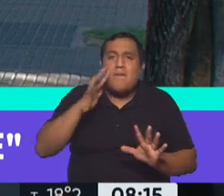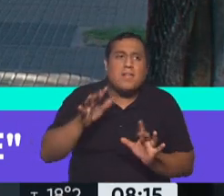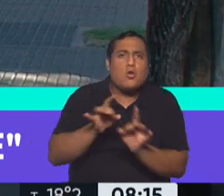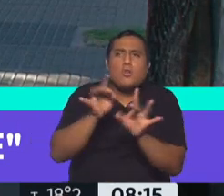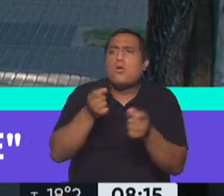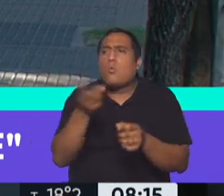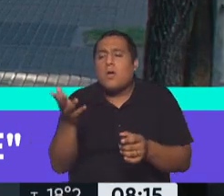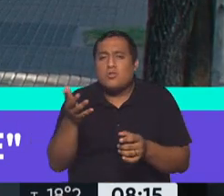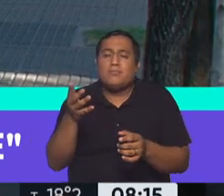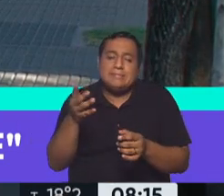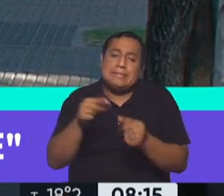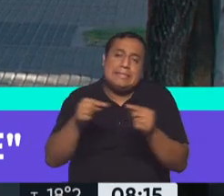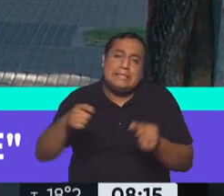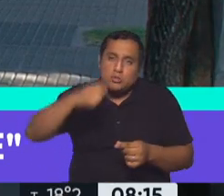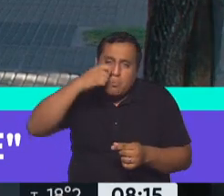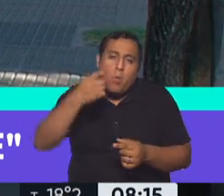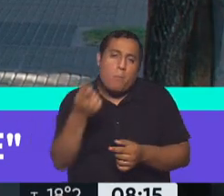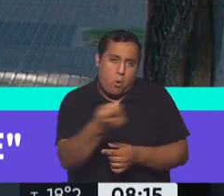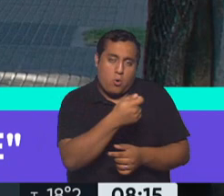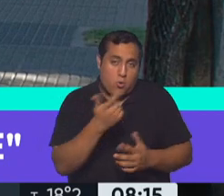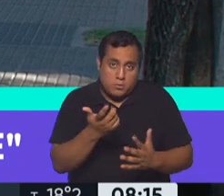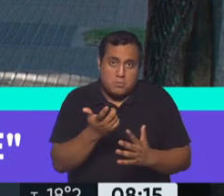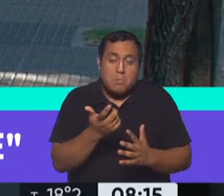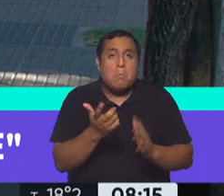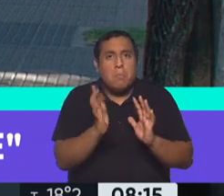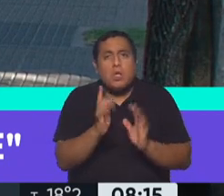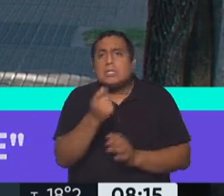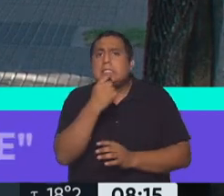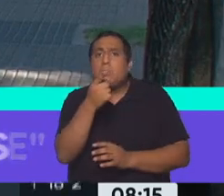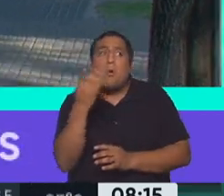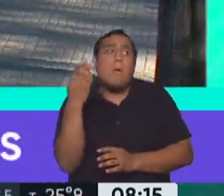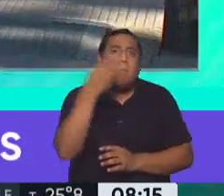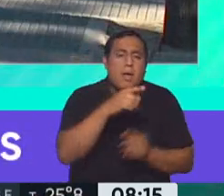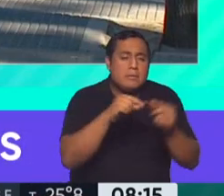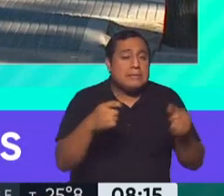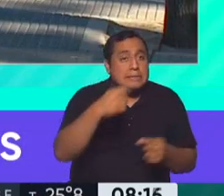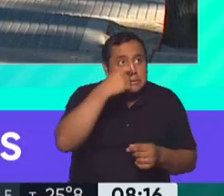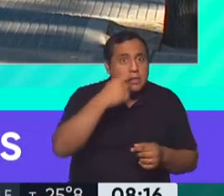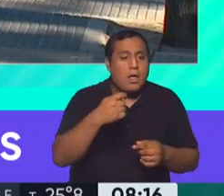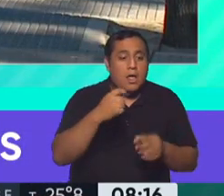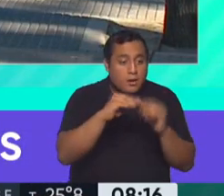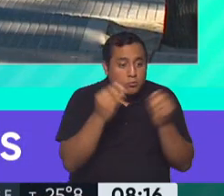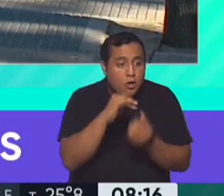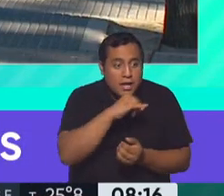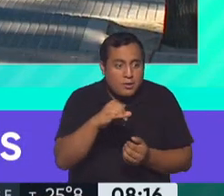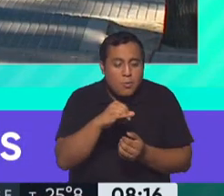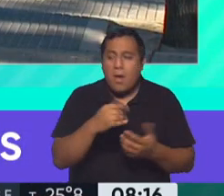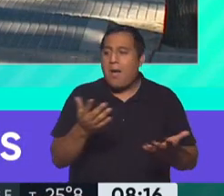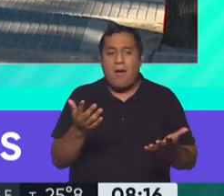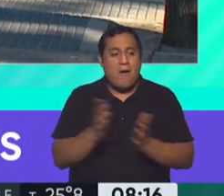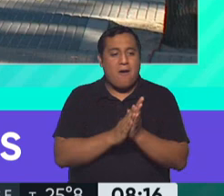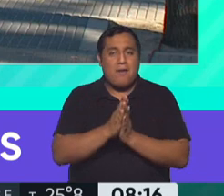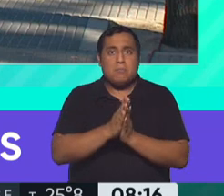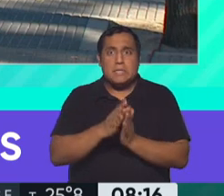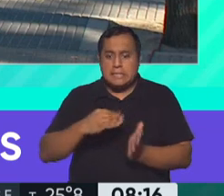pasando pero que sea de eso por más que vayas te estés y te de negativo si tienes síntomas no te puedes juntar